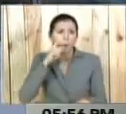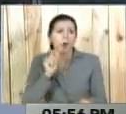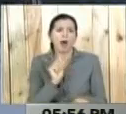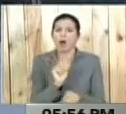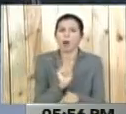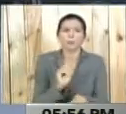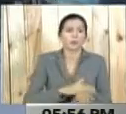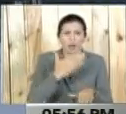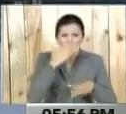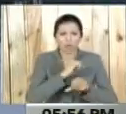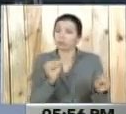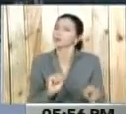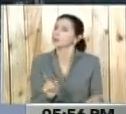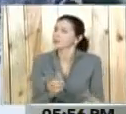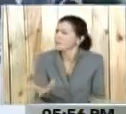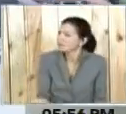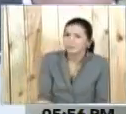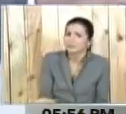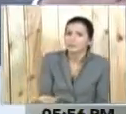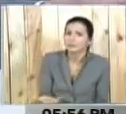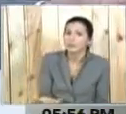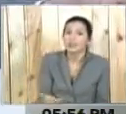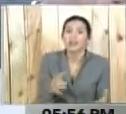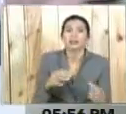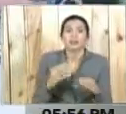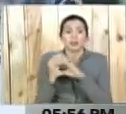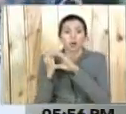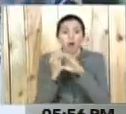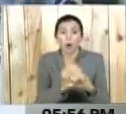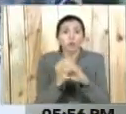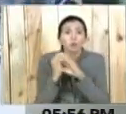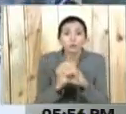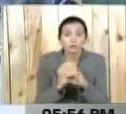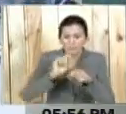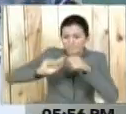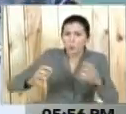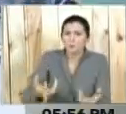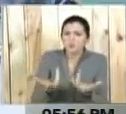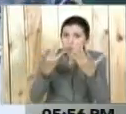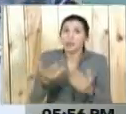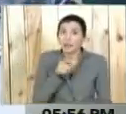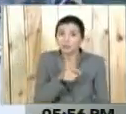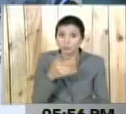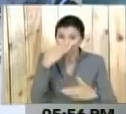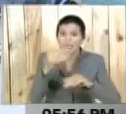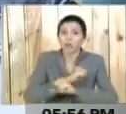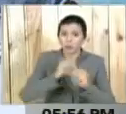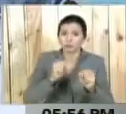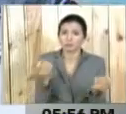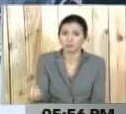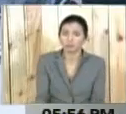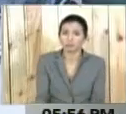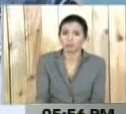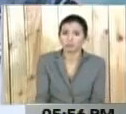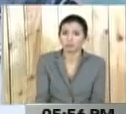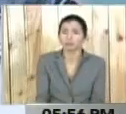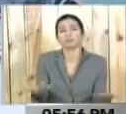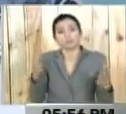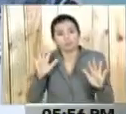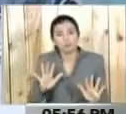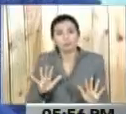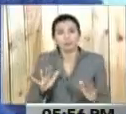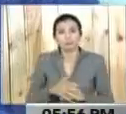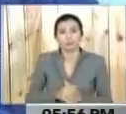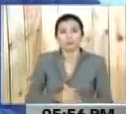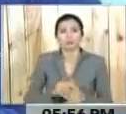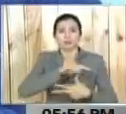yo. Pero eso es una acción. Agarrar una unidad de orden público y quemarla, sí, es un acto, ¿no? Fíjate, ahora,